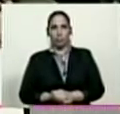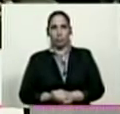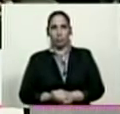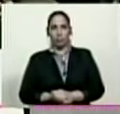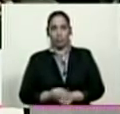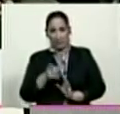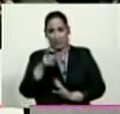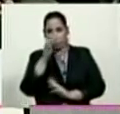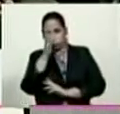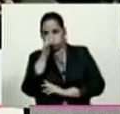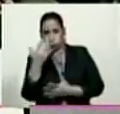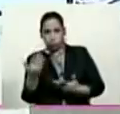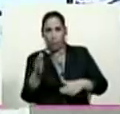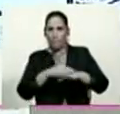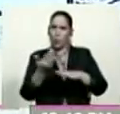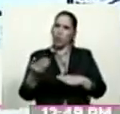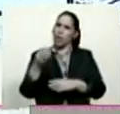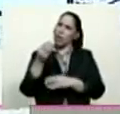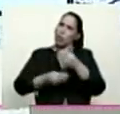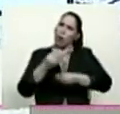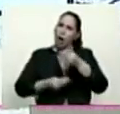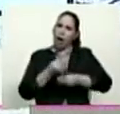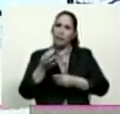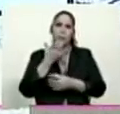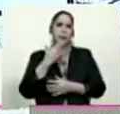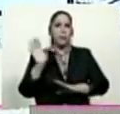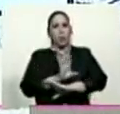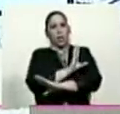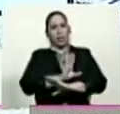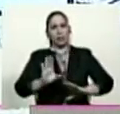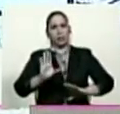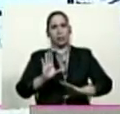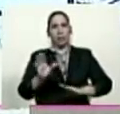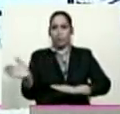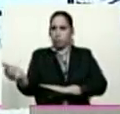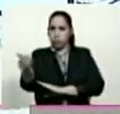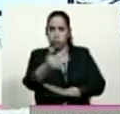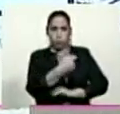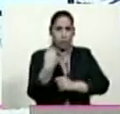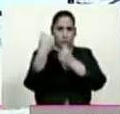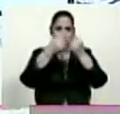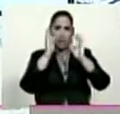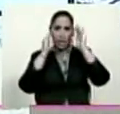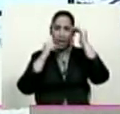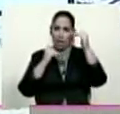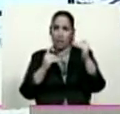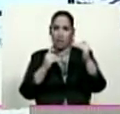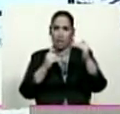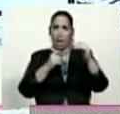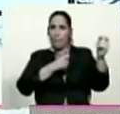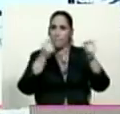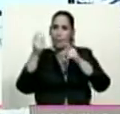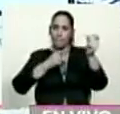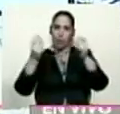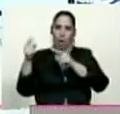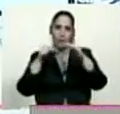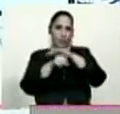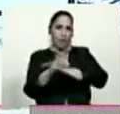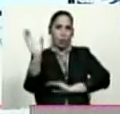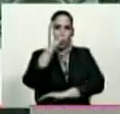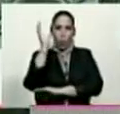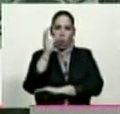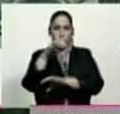un show, porque no hacen un espectáculo mundial para recoger dinero, para atender a los desplazados internos de Colombia, que son